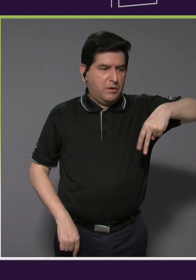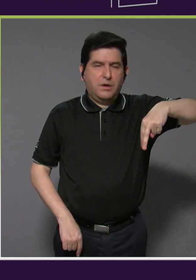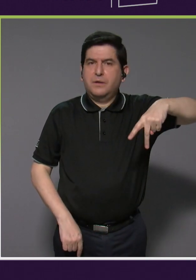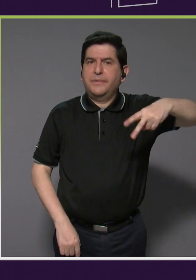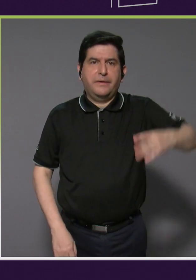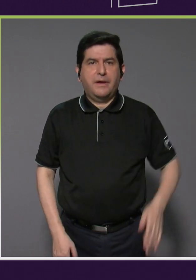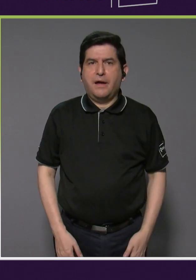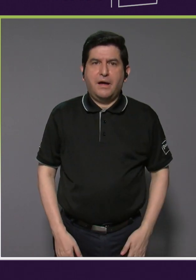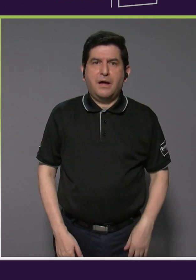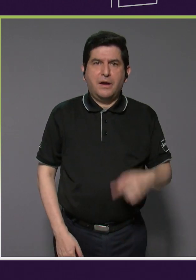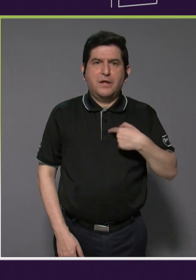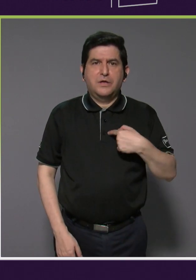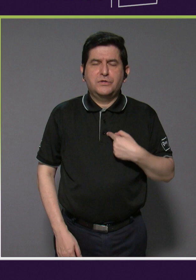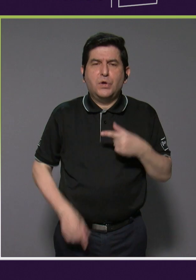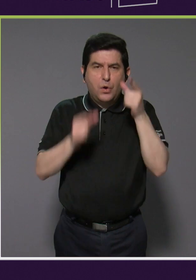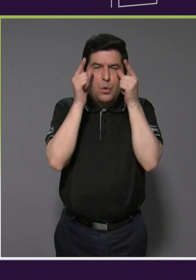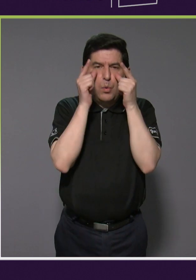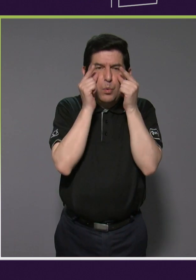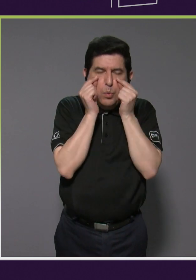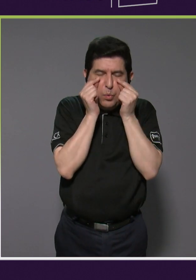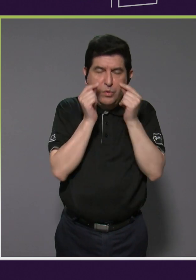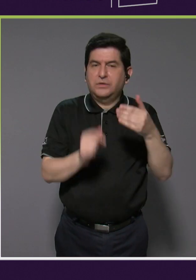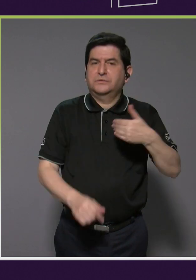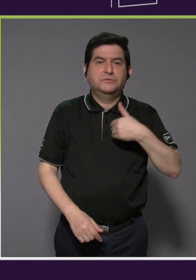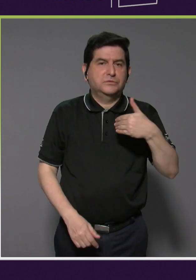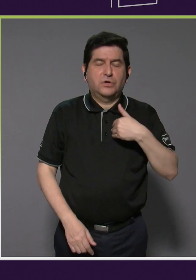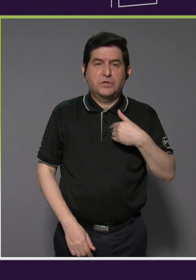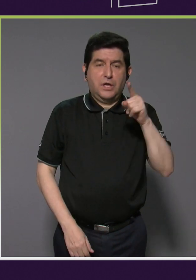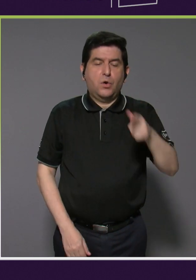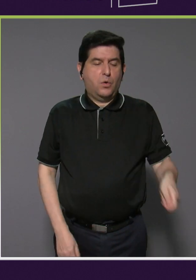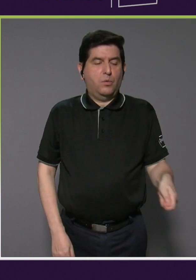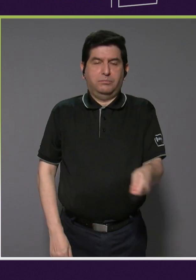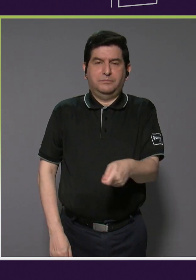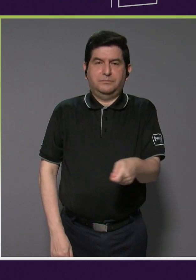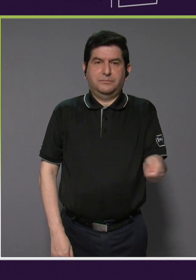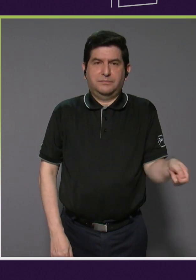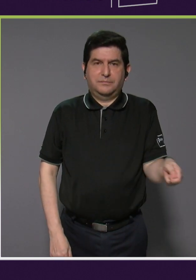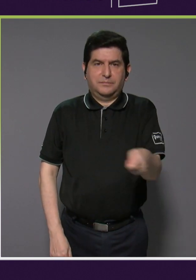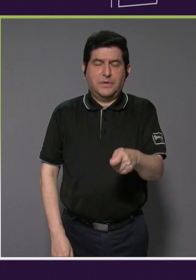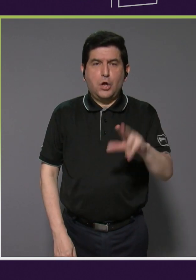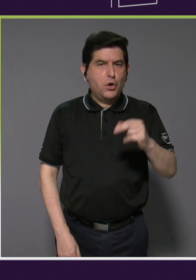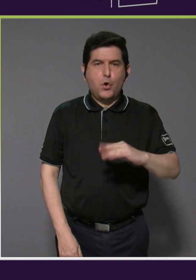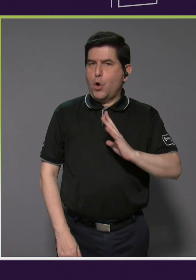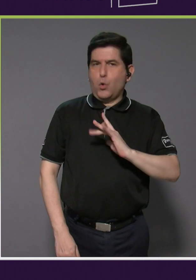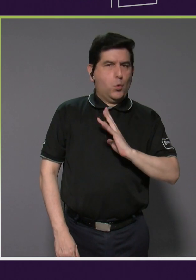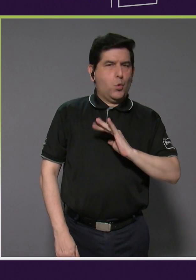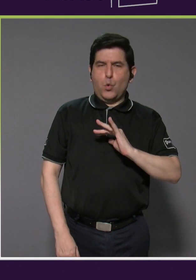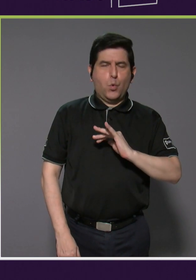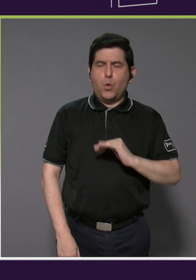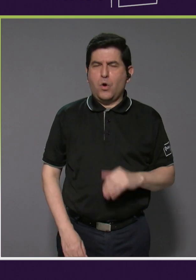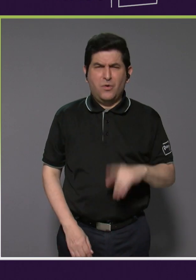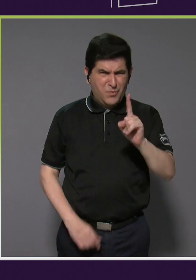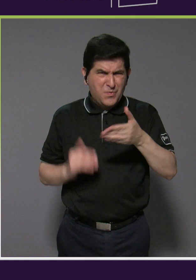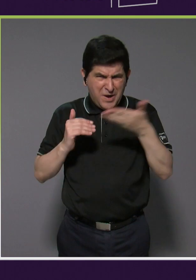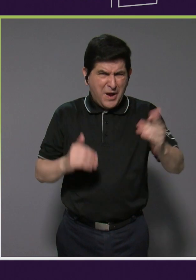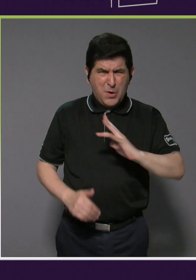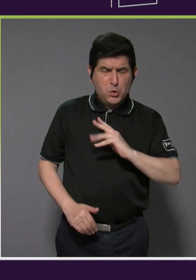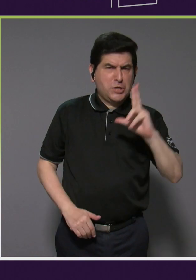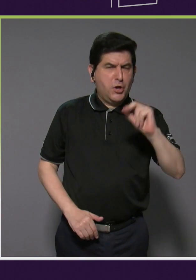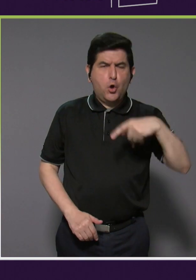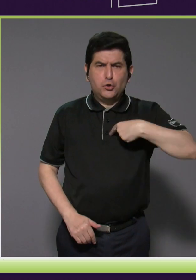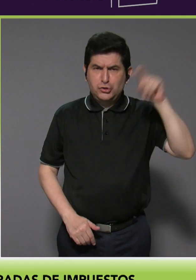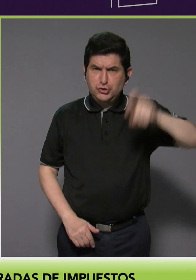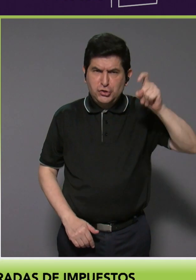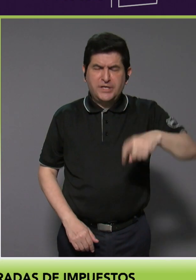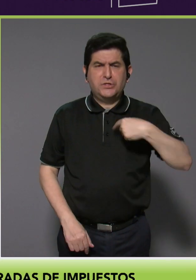¿verdad?, por mi deficiencia visual si no tengo un bastón. No es un lujo, no es un artículo de lujo. Lo requiero